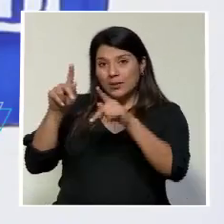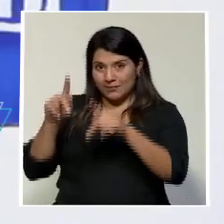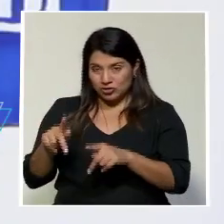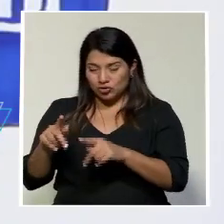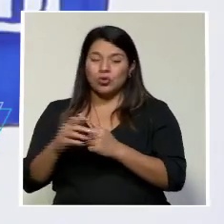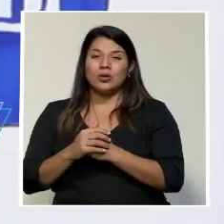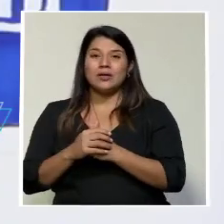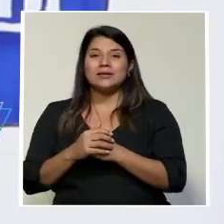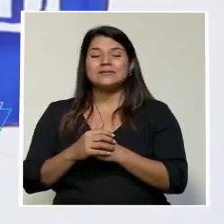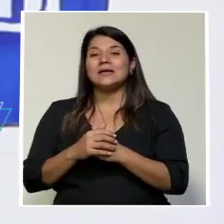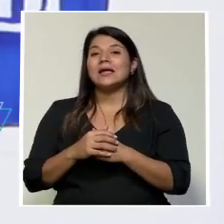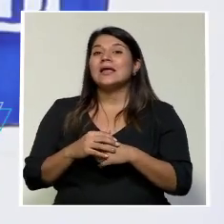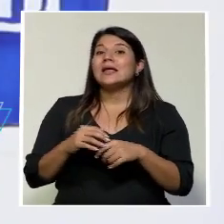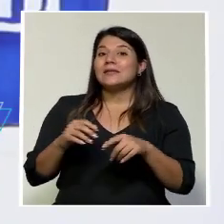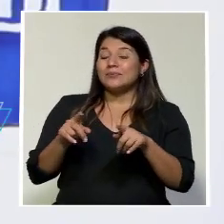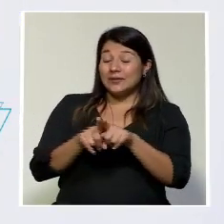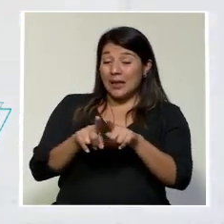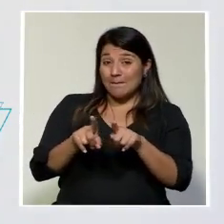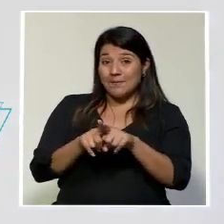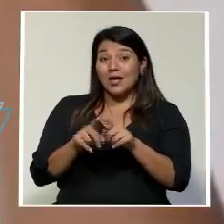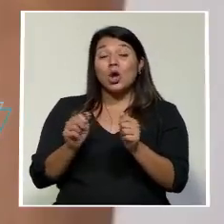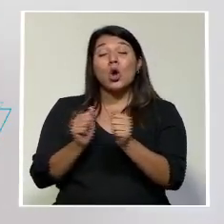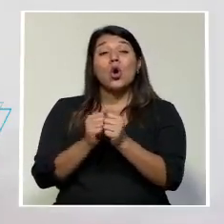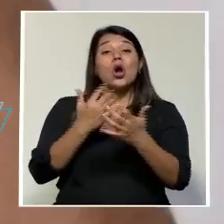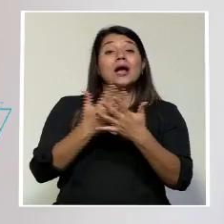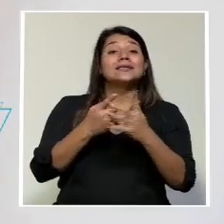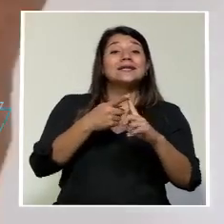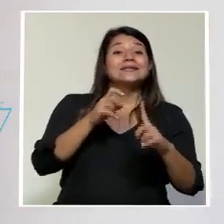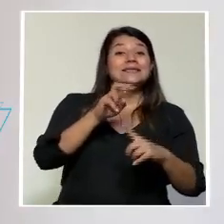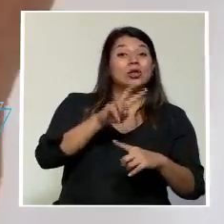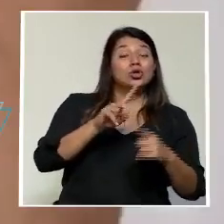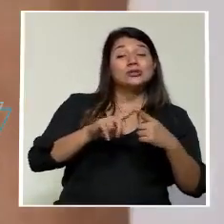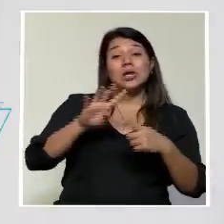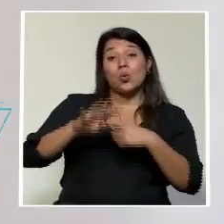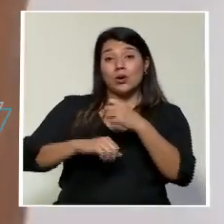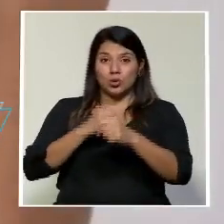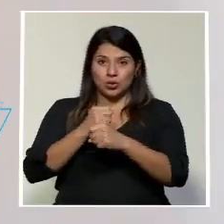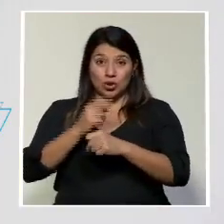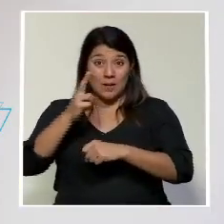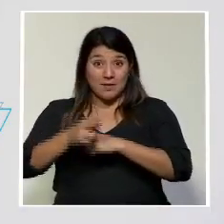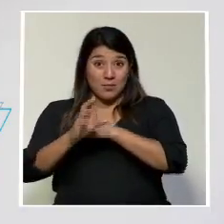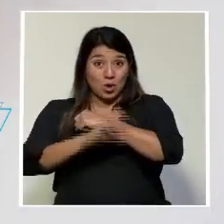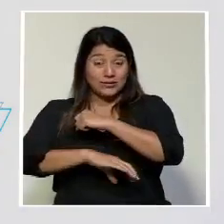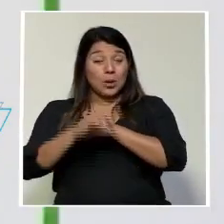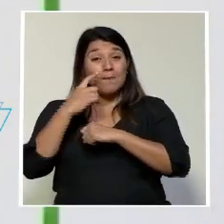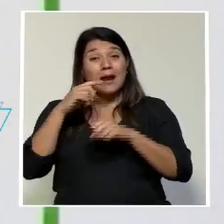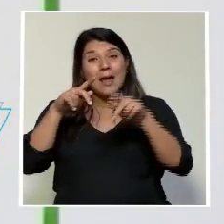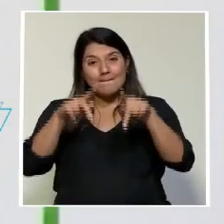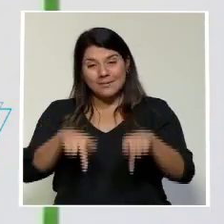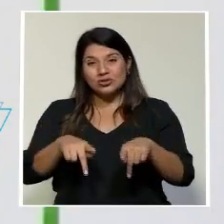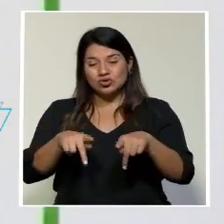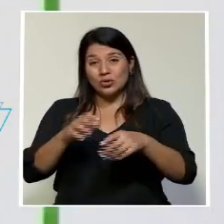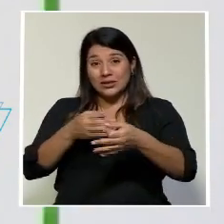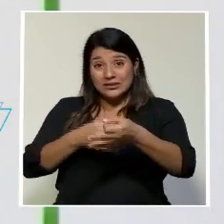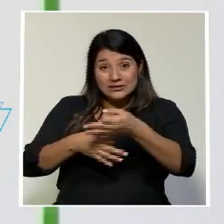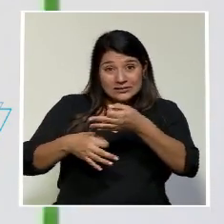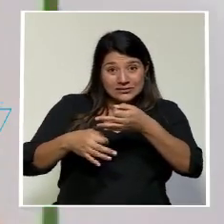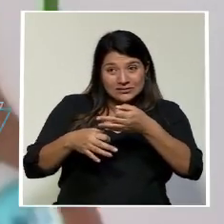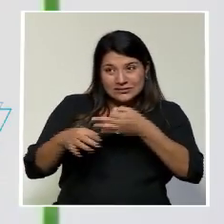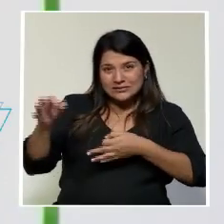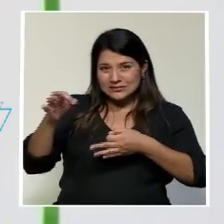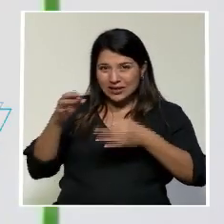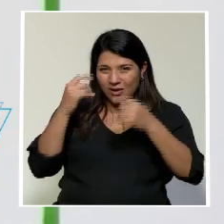medios electrónicos también será castigada con prisión de 2 a 4 años. La misma pena se impone a quien suplante la identidad para procurar